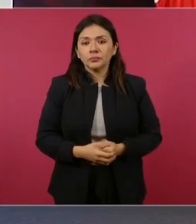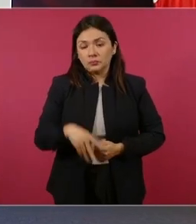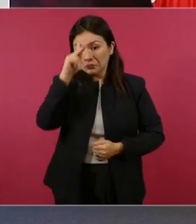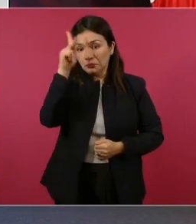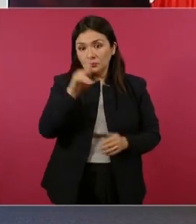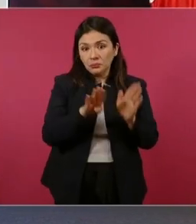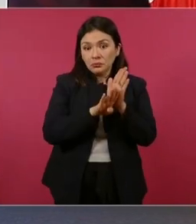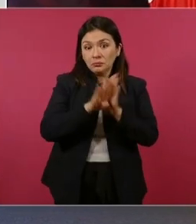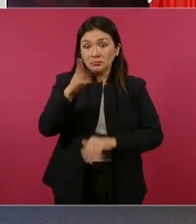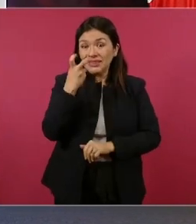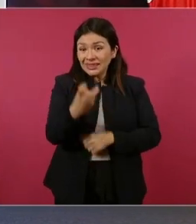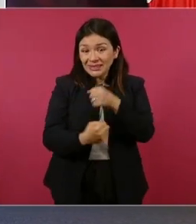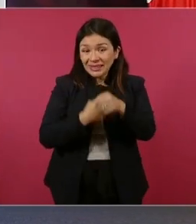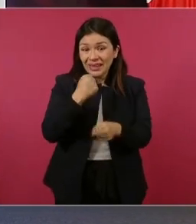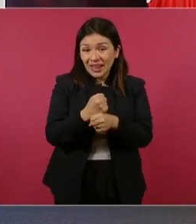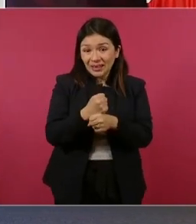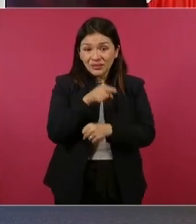Este año